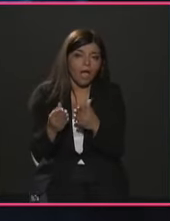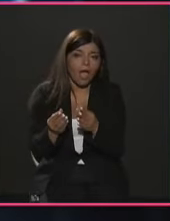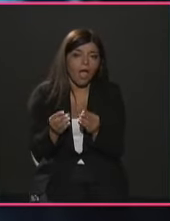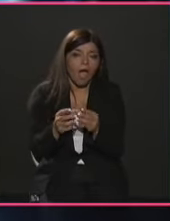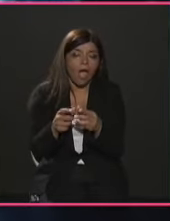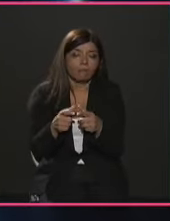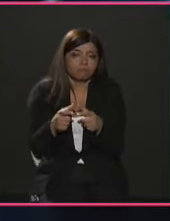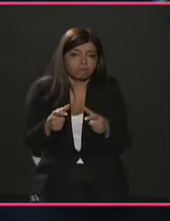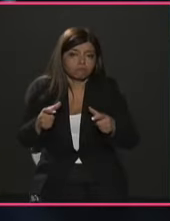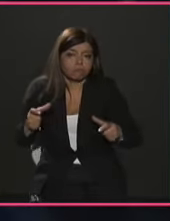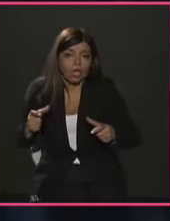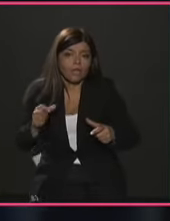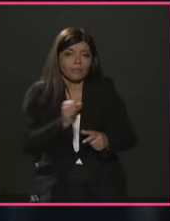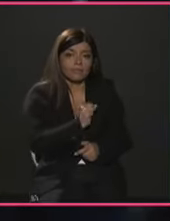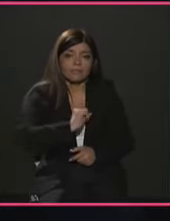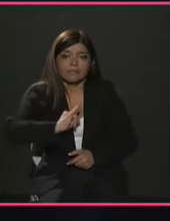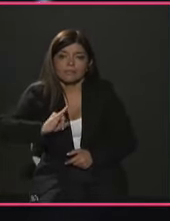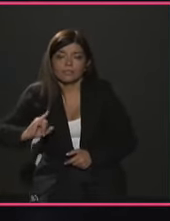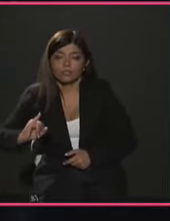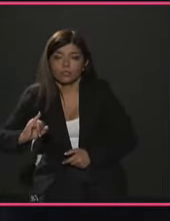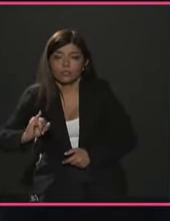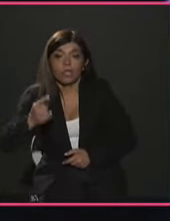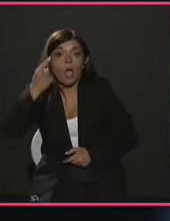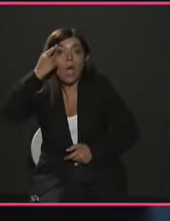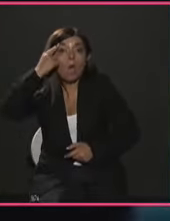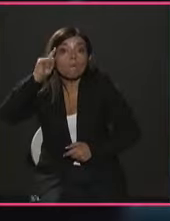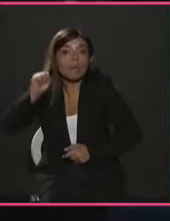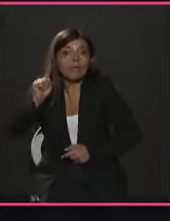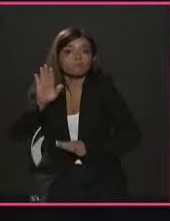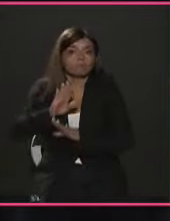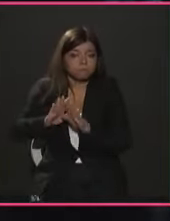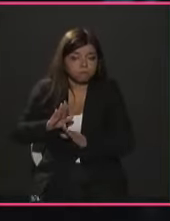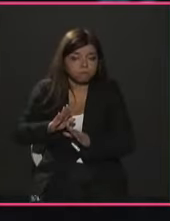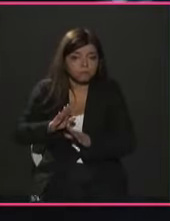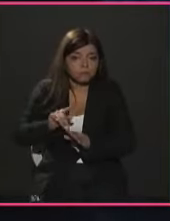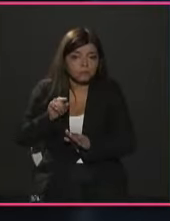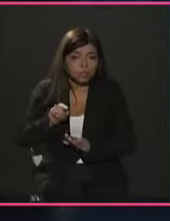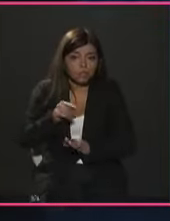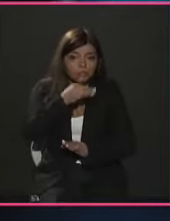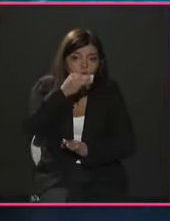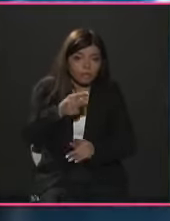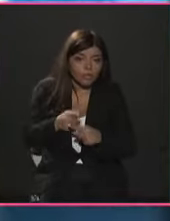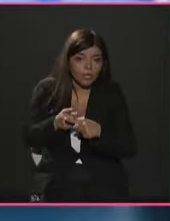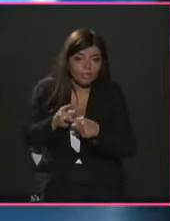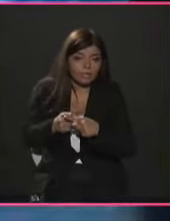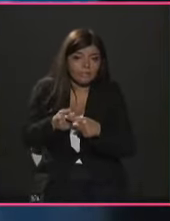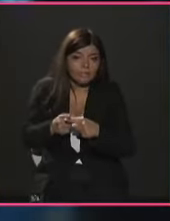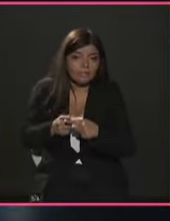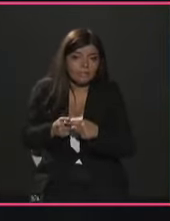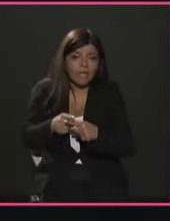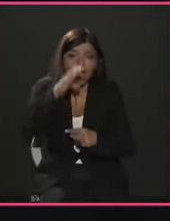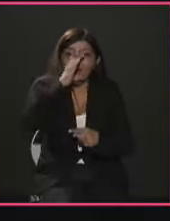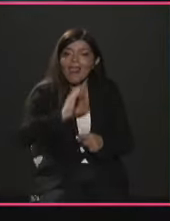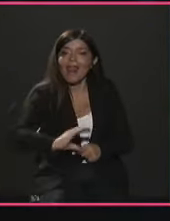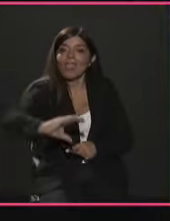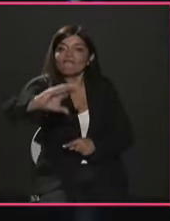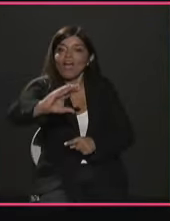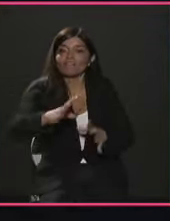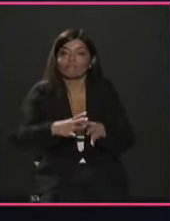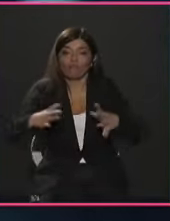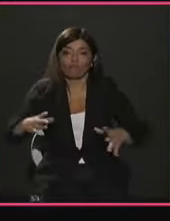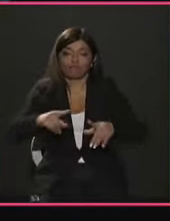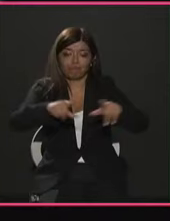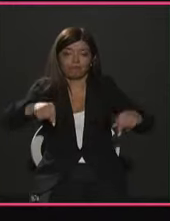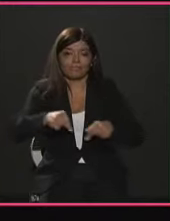de la Inteligencia artificial sin implicaciones de ag huella de carbono cómo lo llaman esto lo llaman como el elefante de la habitación